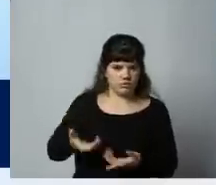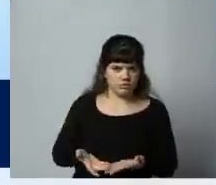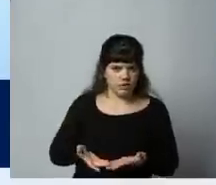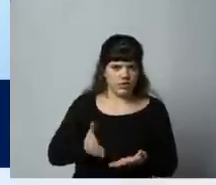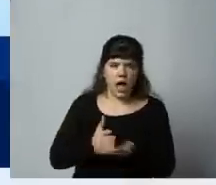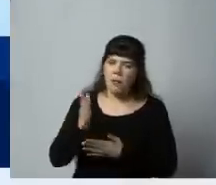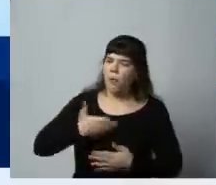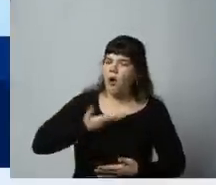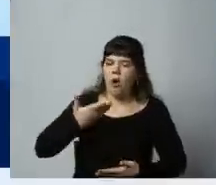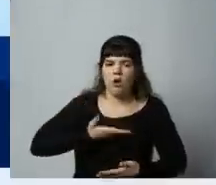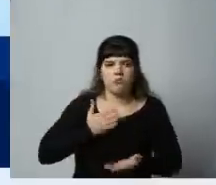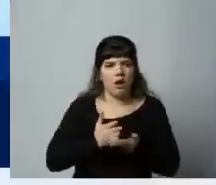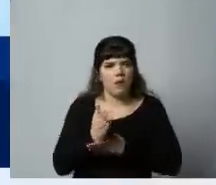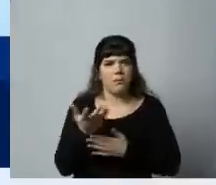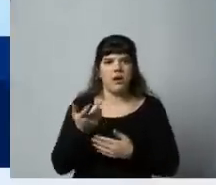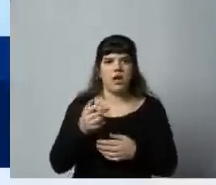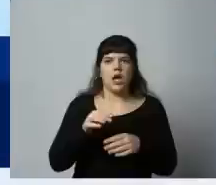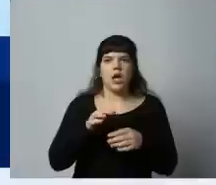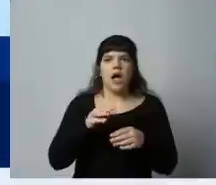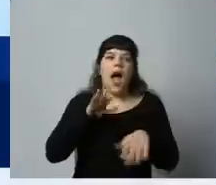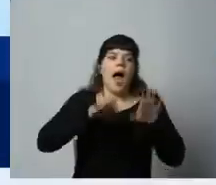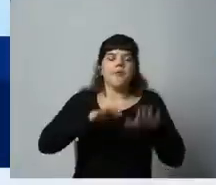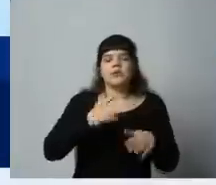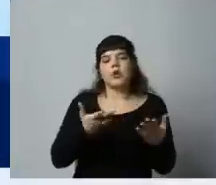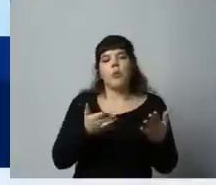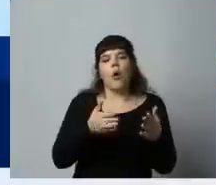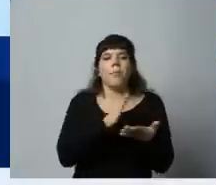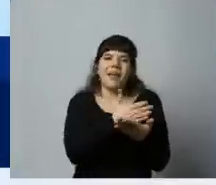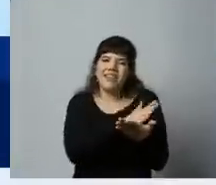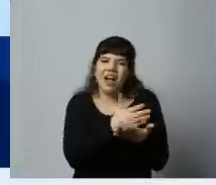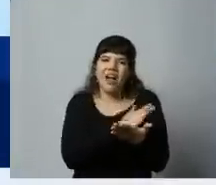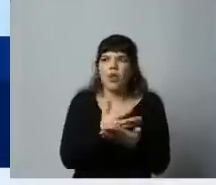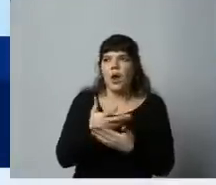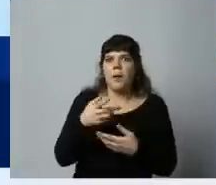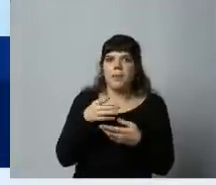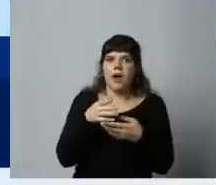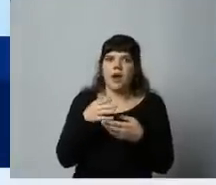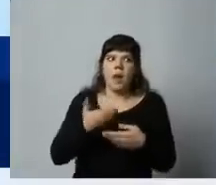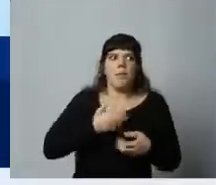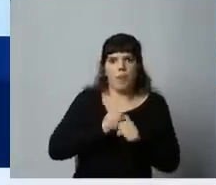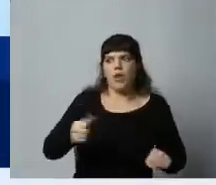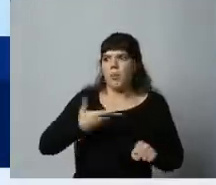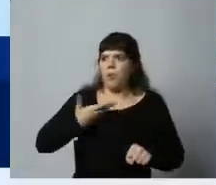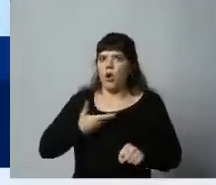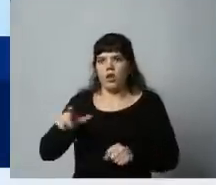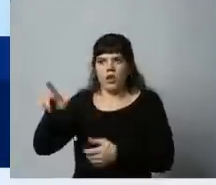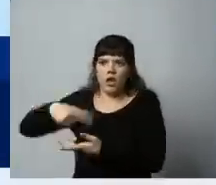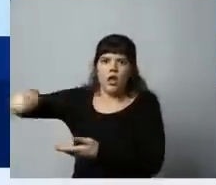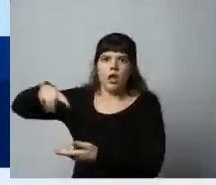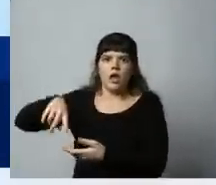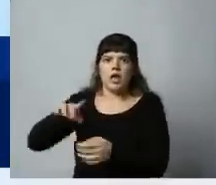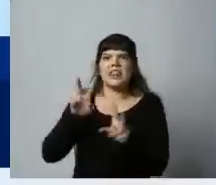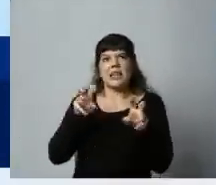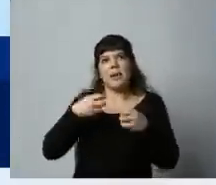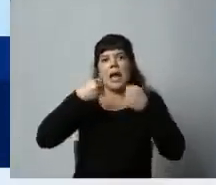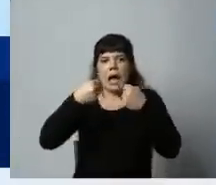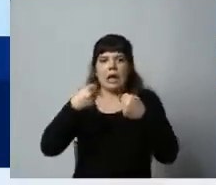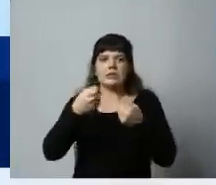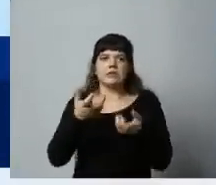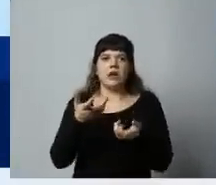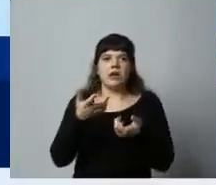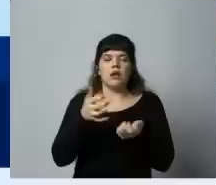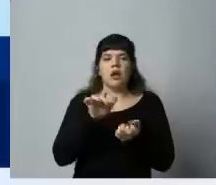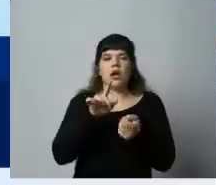este han usado varias veces la media hora previa para eso para protestar por la cárcel eh de los que están